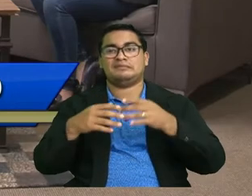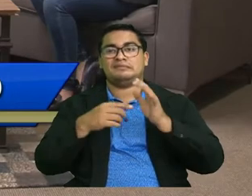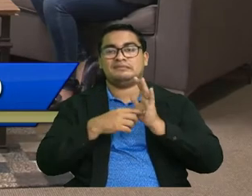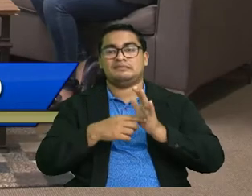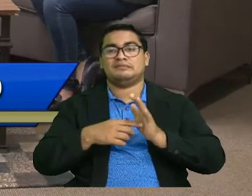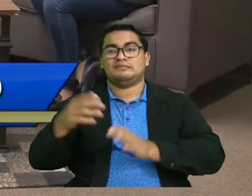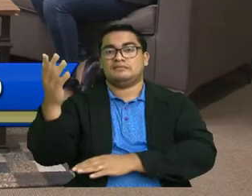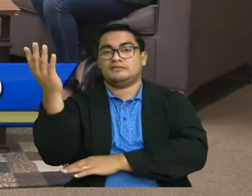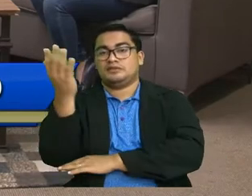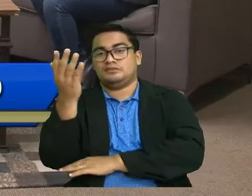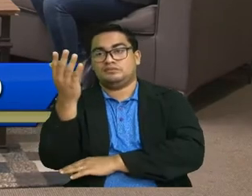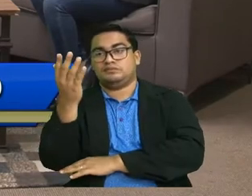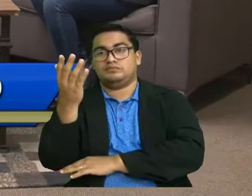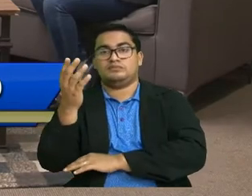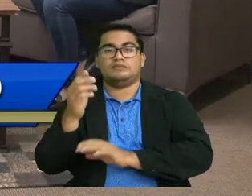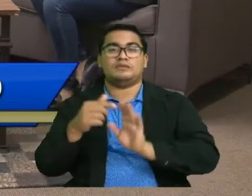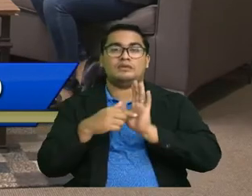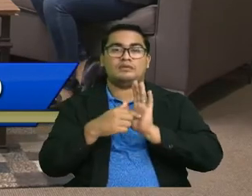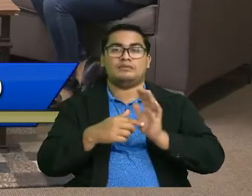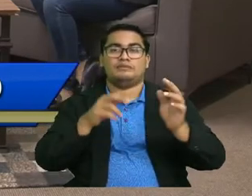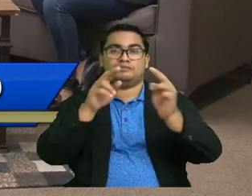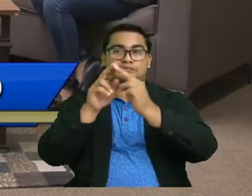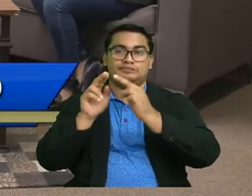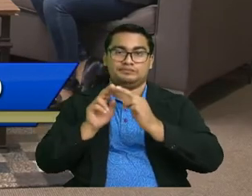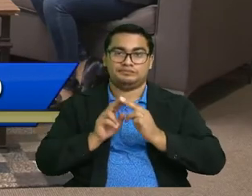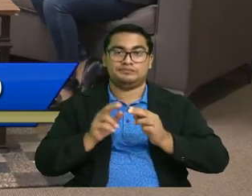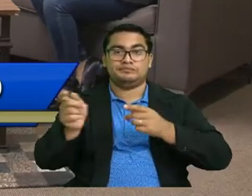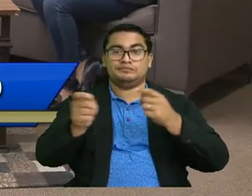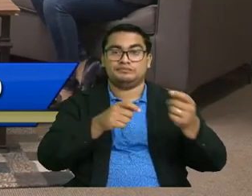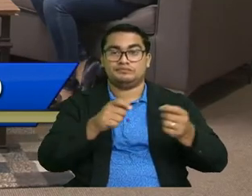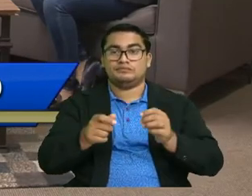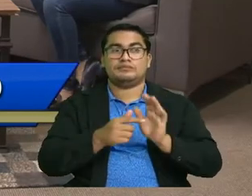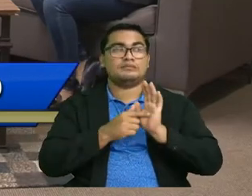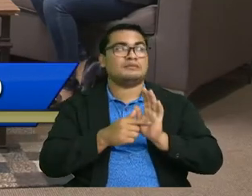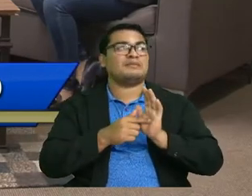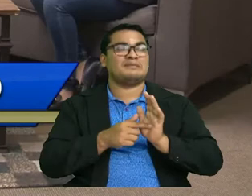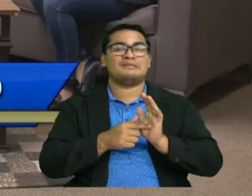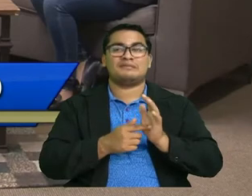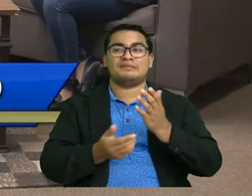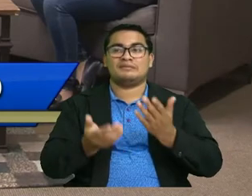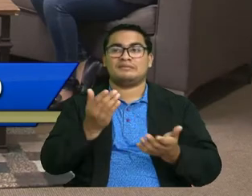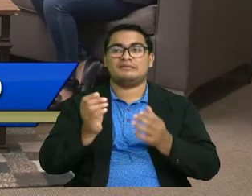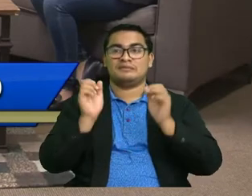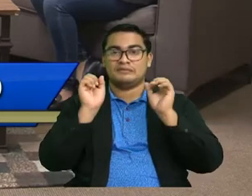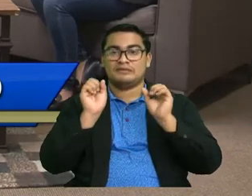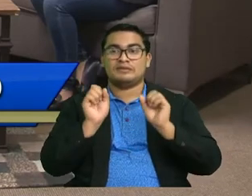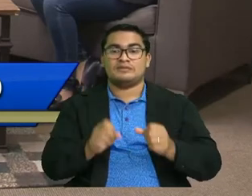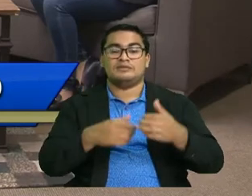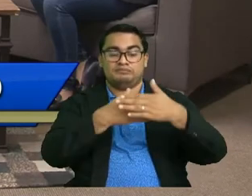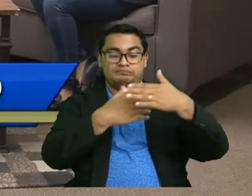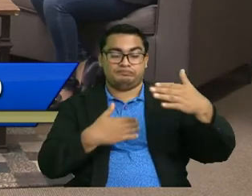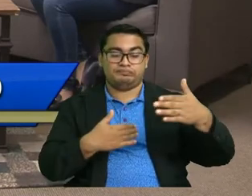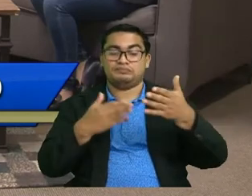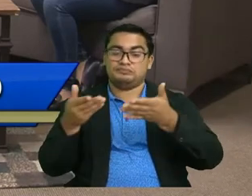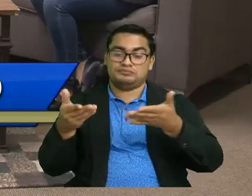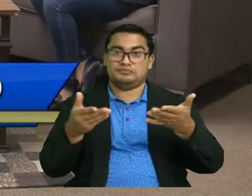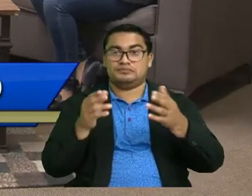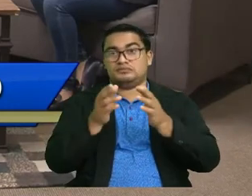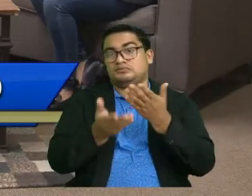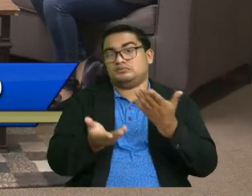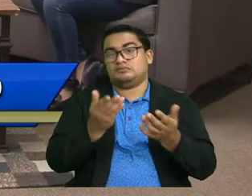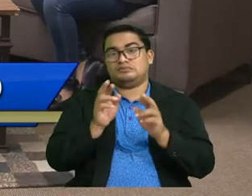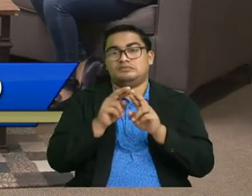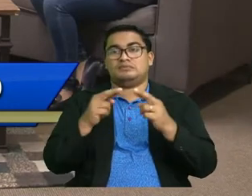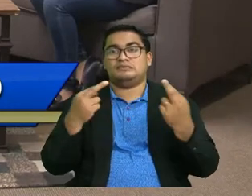ponencia, a partir de un enlazamiento comercial, a partir de un posible contrato, a partir de una reunión con